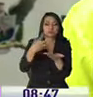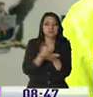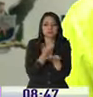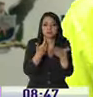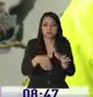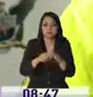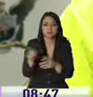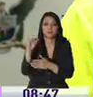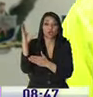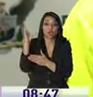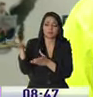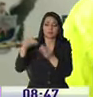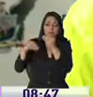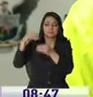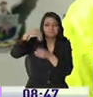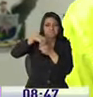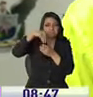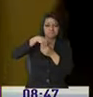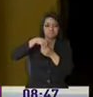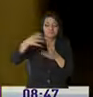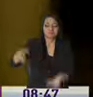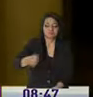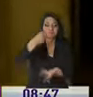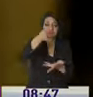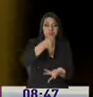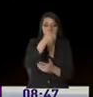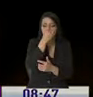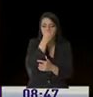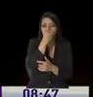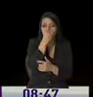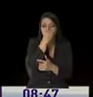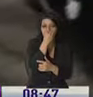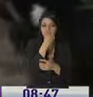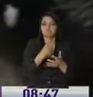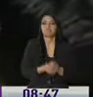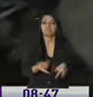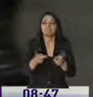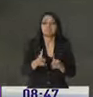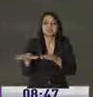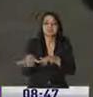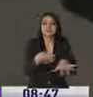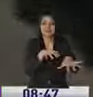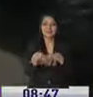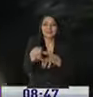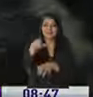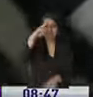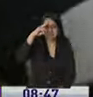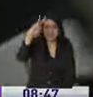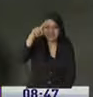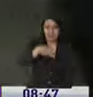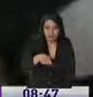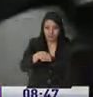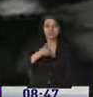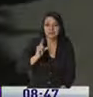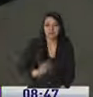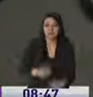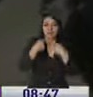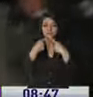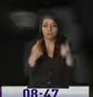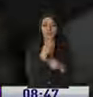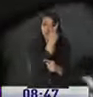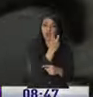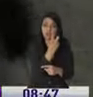Colombia, ocultos en unos sacos de yute. Así también entregaron más detalles del operativo Sinaloa, donde fueron detenidos 12 extranjeros, 11